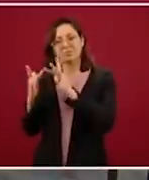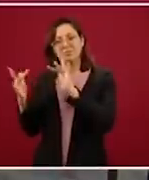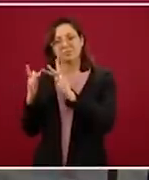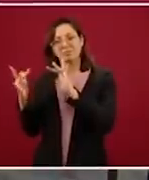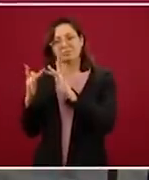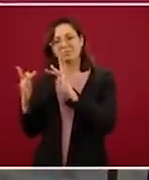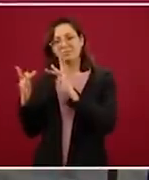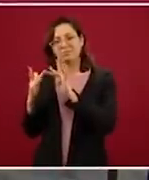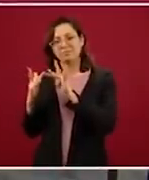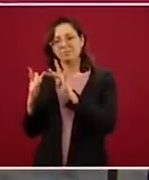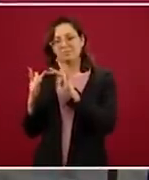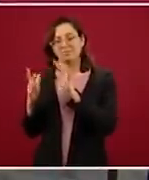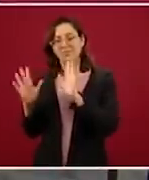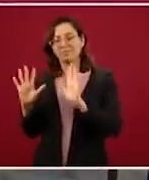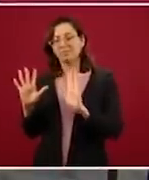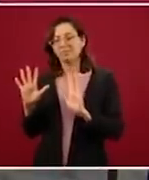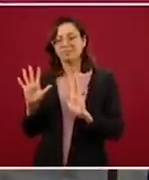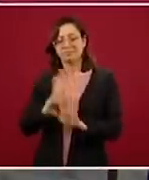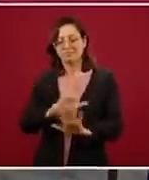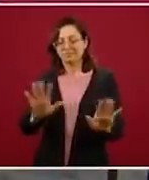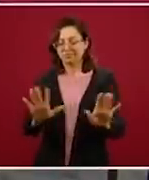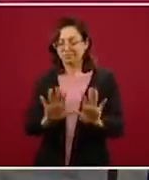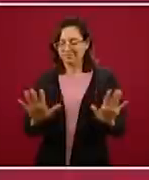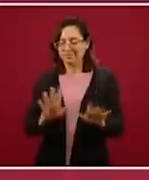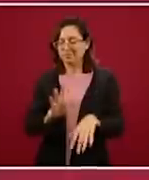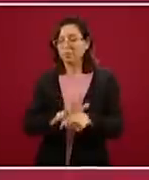No, no les voy a decir.